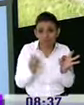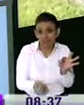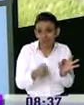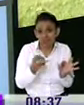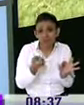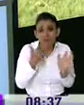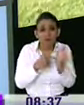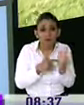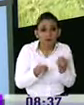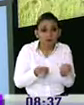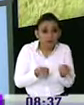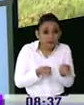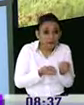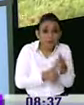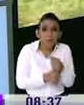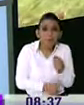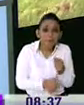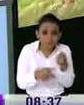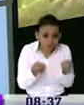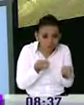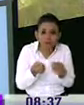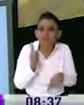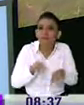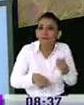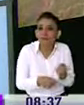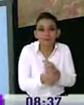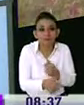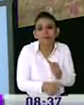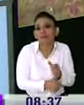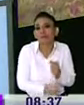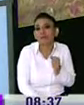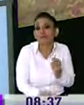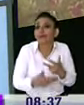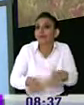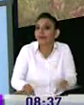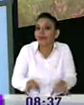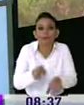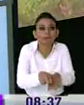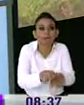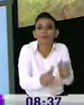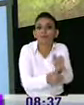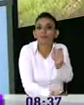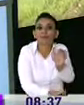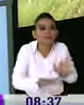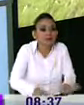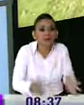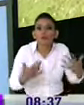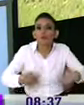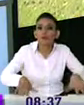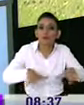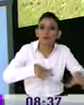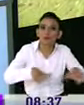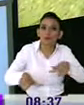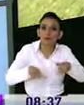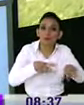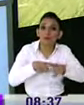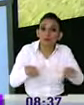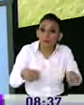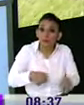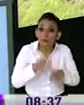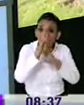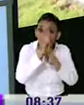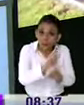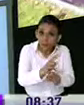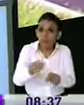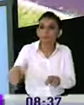le puede controlar el popó del perrito, no hay cómo, eso no existe. El perrito se para y hace su necesidad donde él quiera. Nuestro respeto al